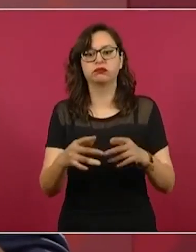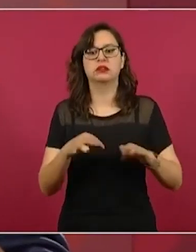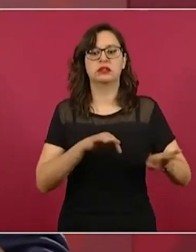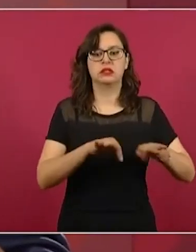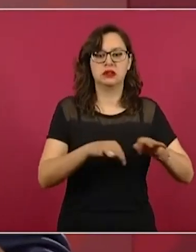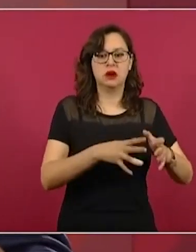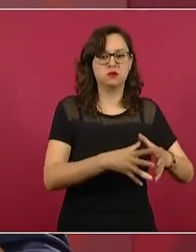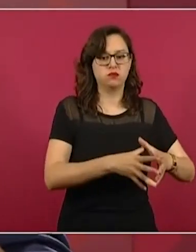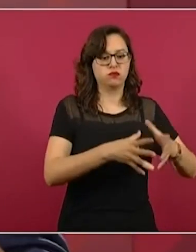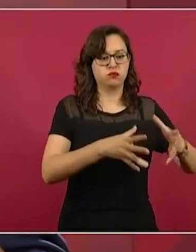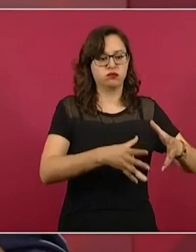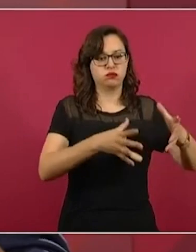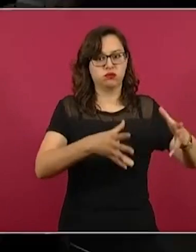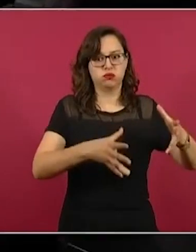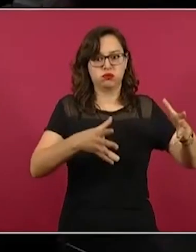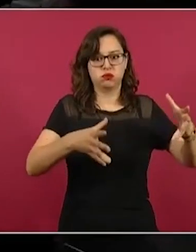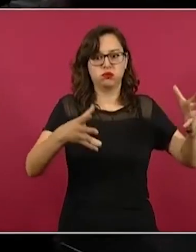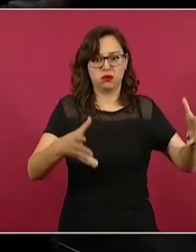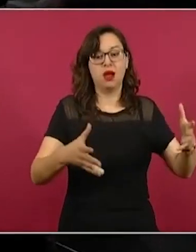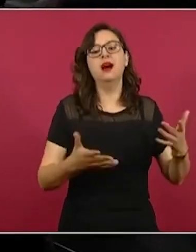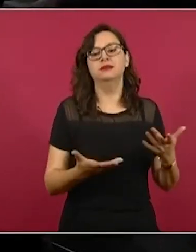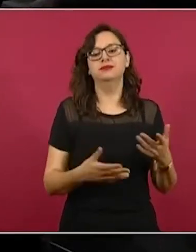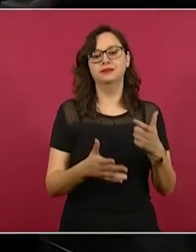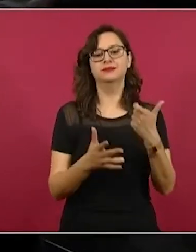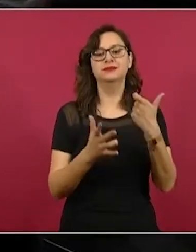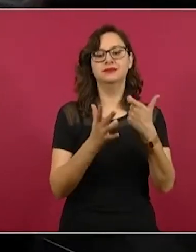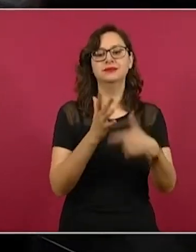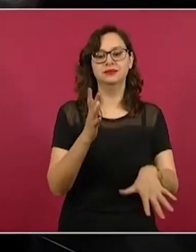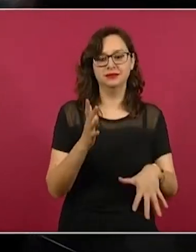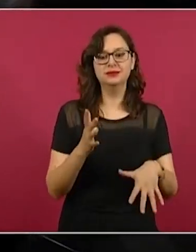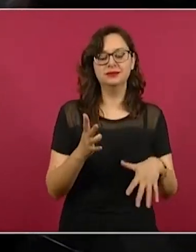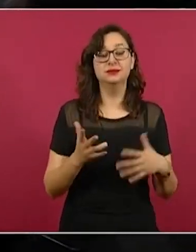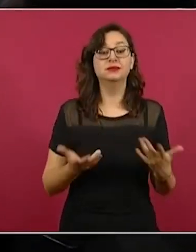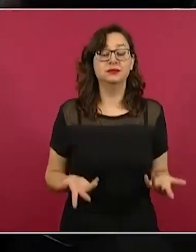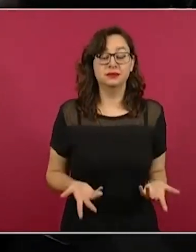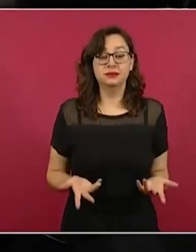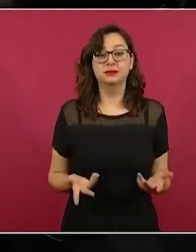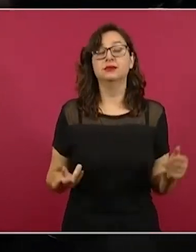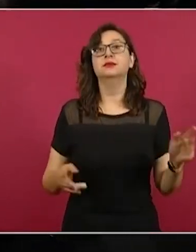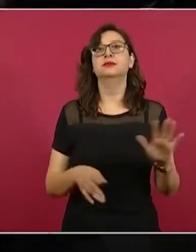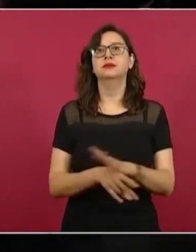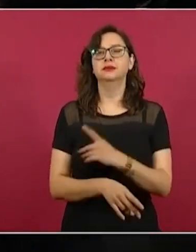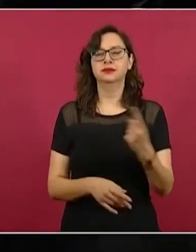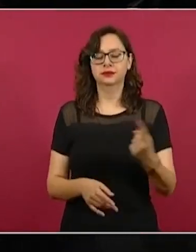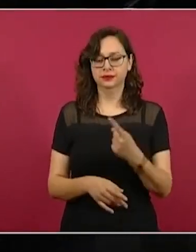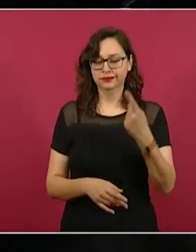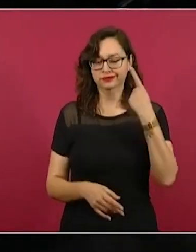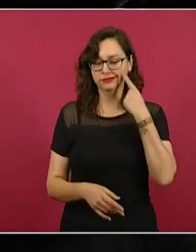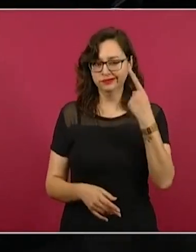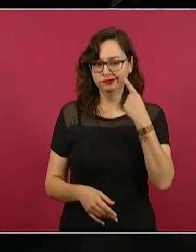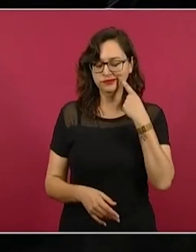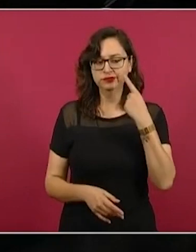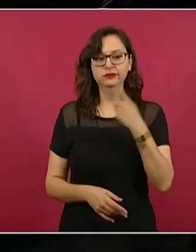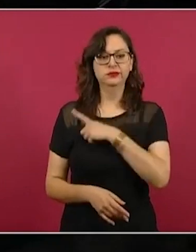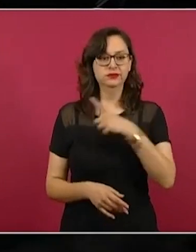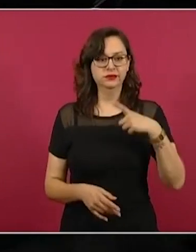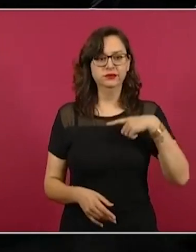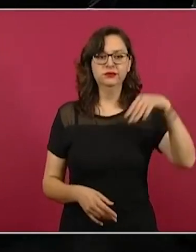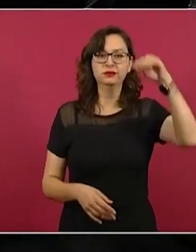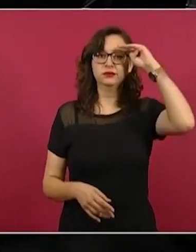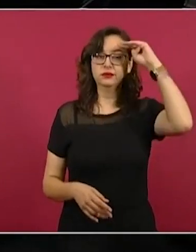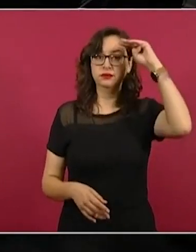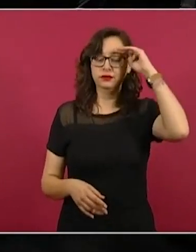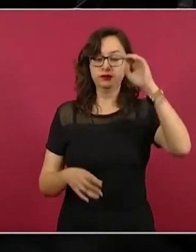presente. Antes, o hay quienes todavía piensan de que en un